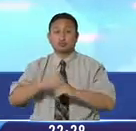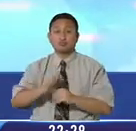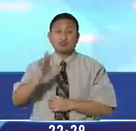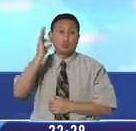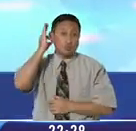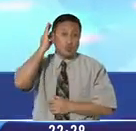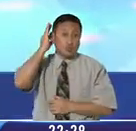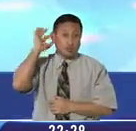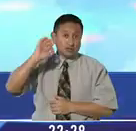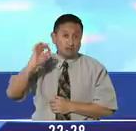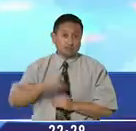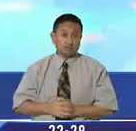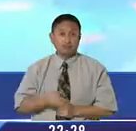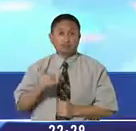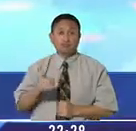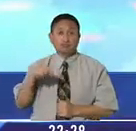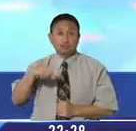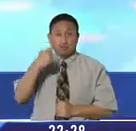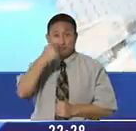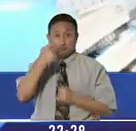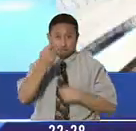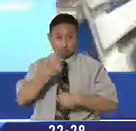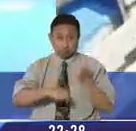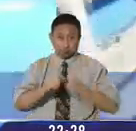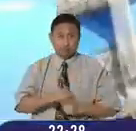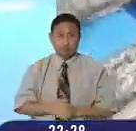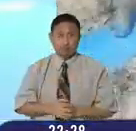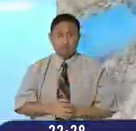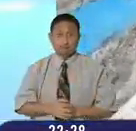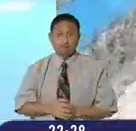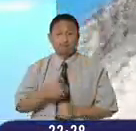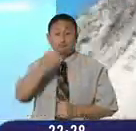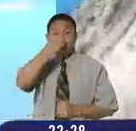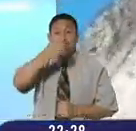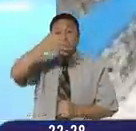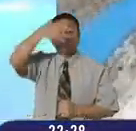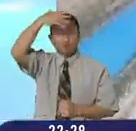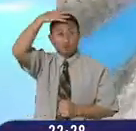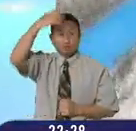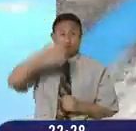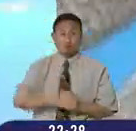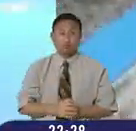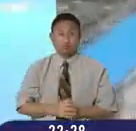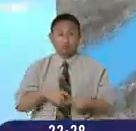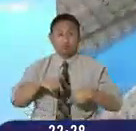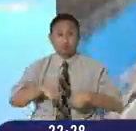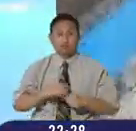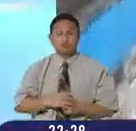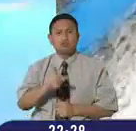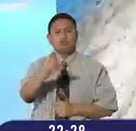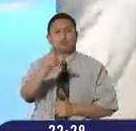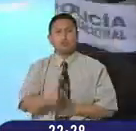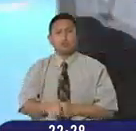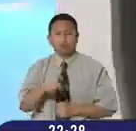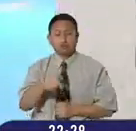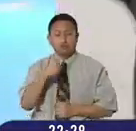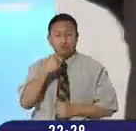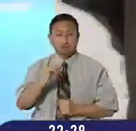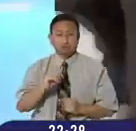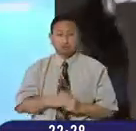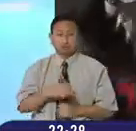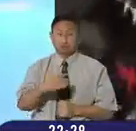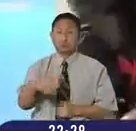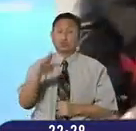mujer que era buscada por el delito de tráfico de drogas. Mientras en Santo Domingo de los Áchilas fue ubicado un individuo considerado de